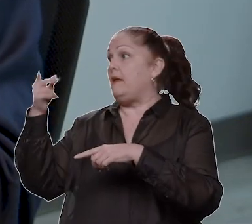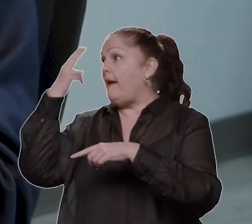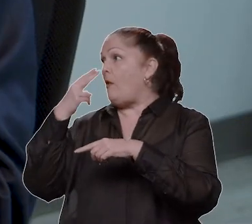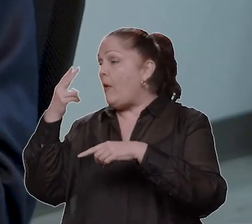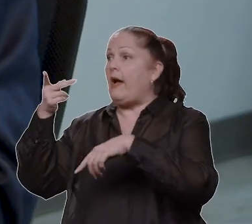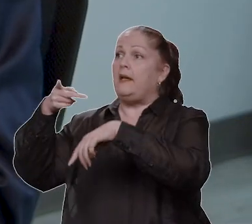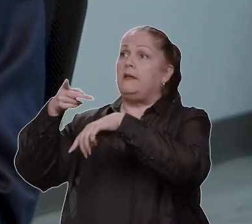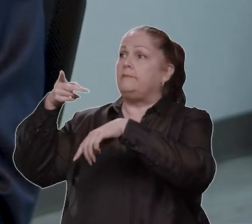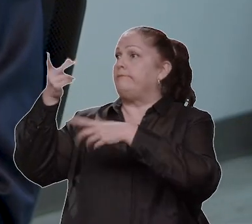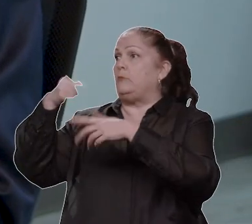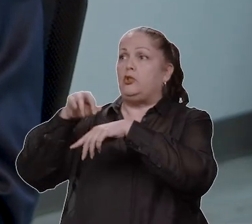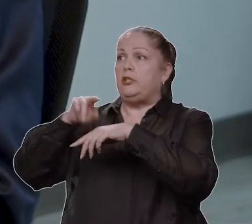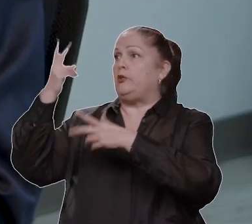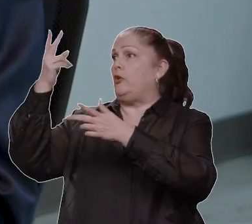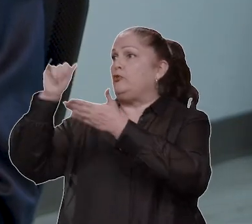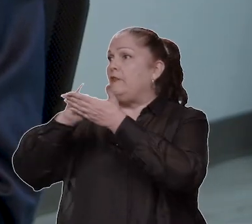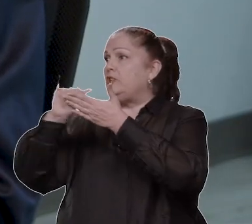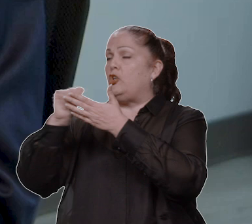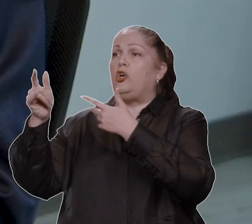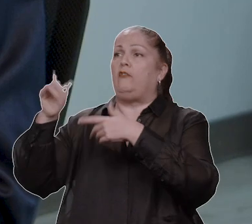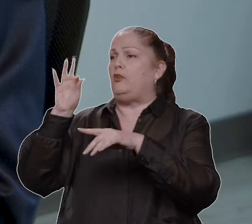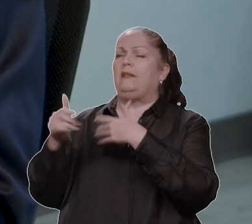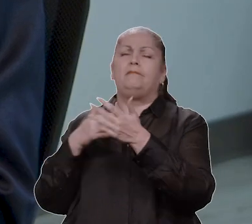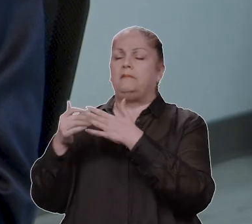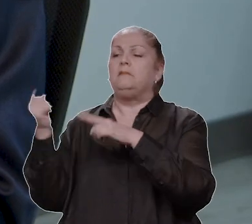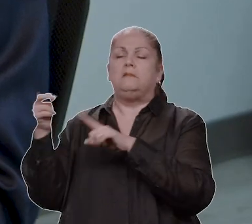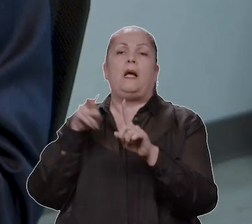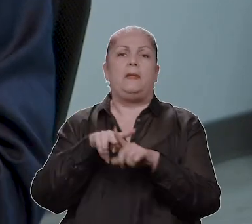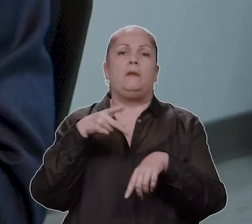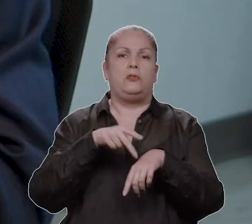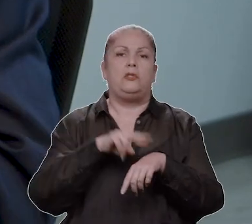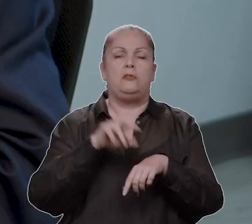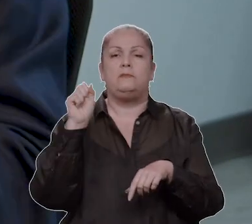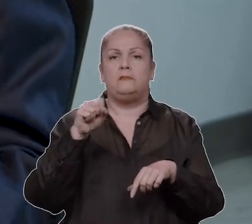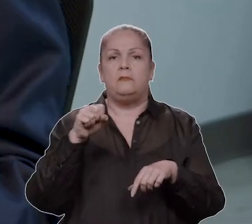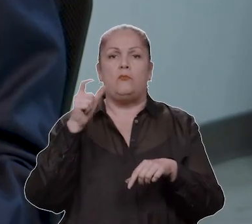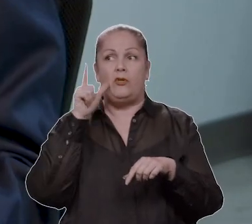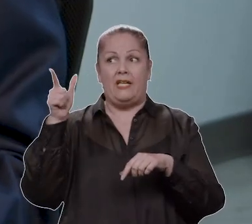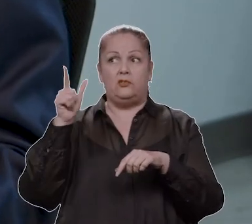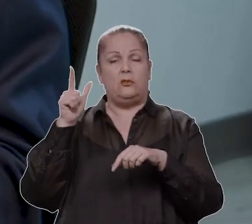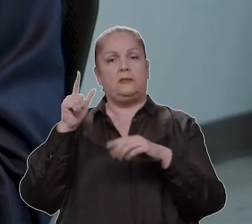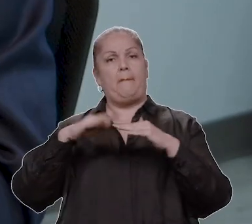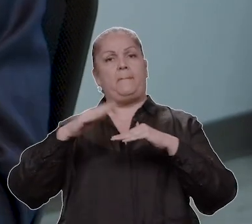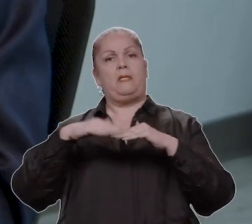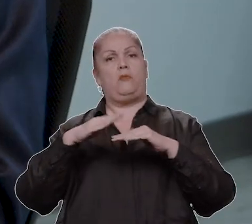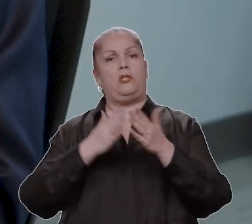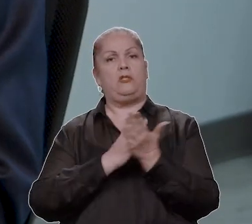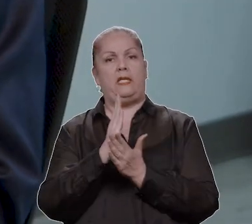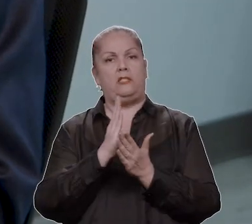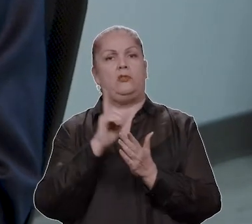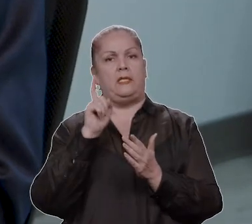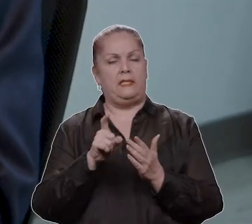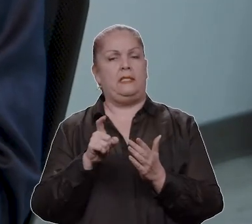York o Alabama, pues va a ser aplicable a Puerto Rico porque eso establece el mínimo de derechos que se